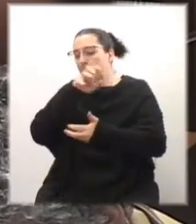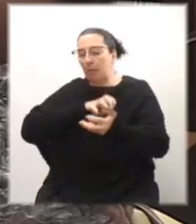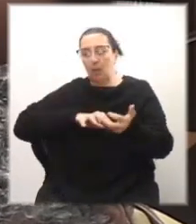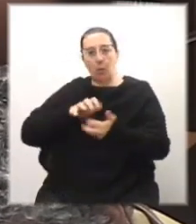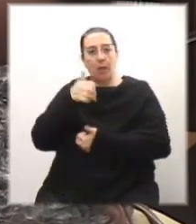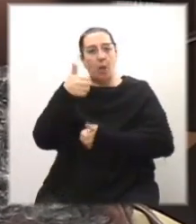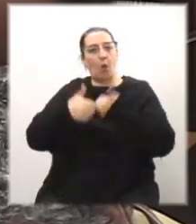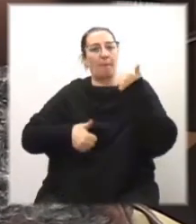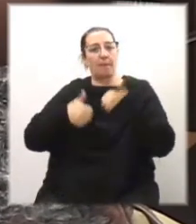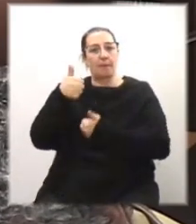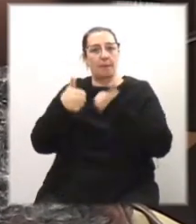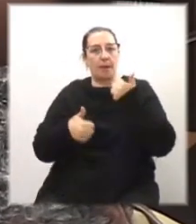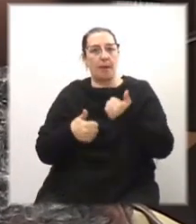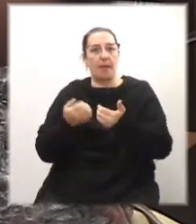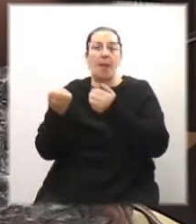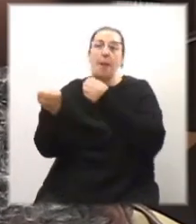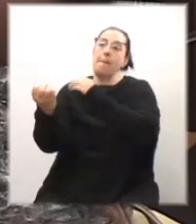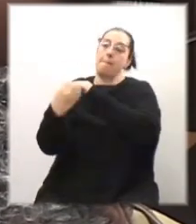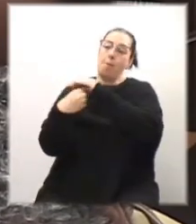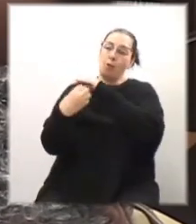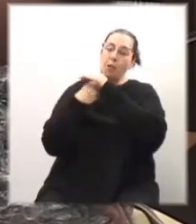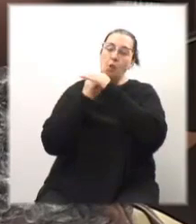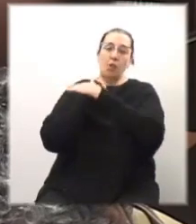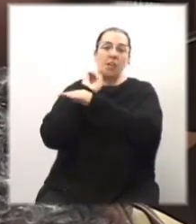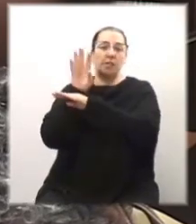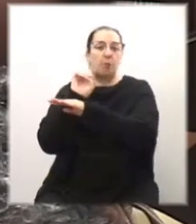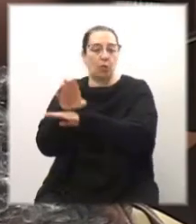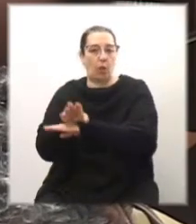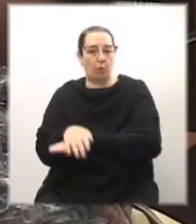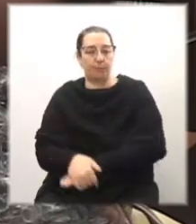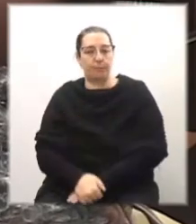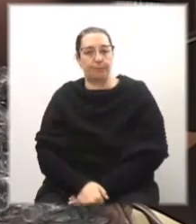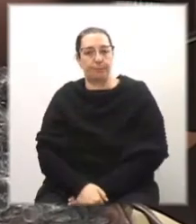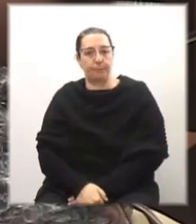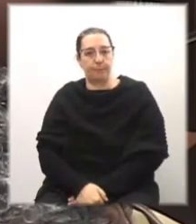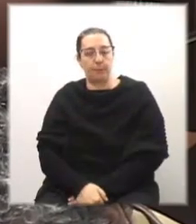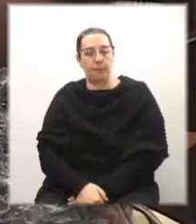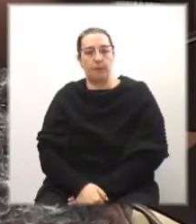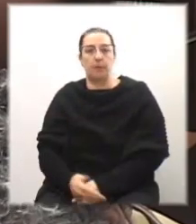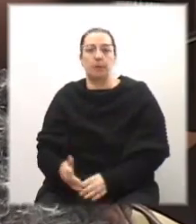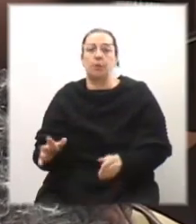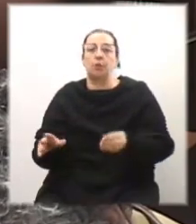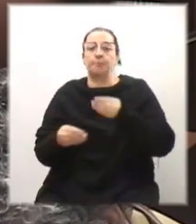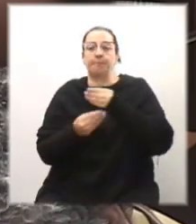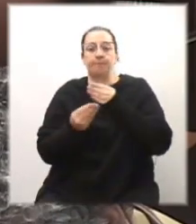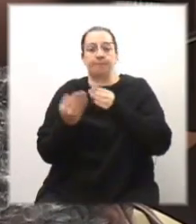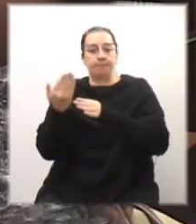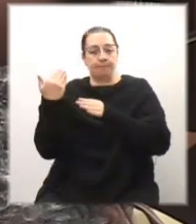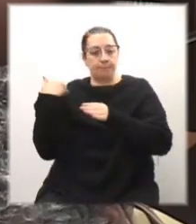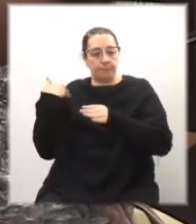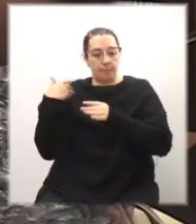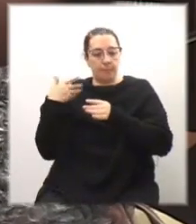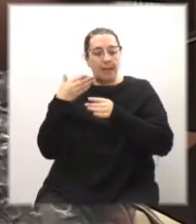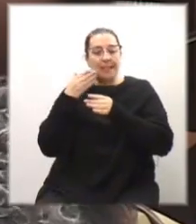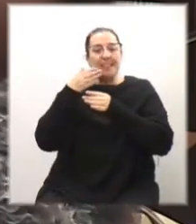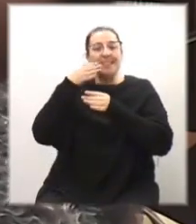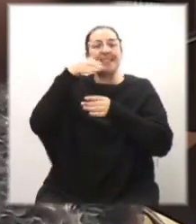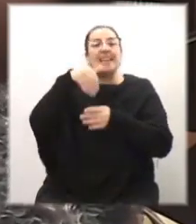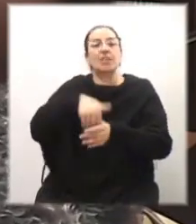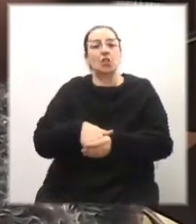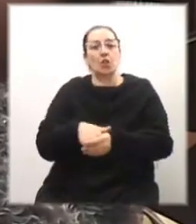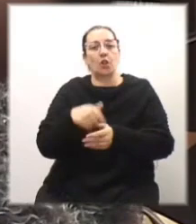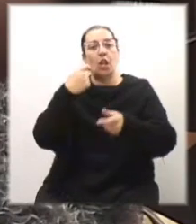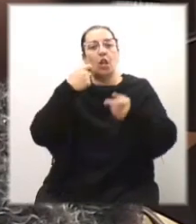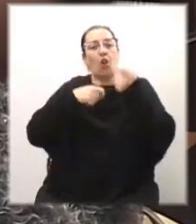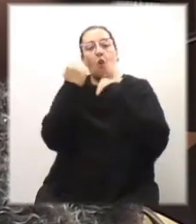sistema exportador e importador en su conjunto. Sumado a lo anterior, tenemos que la inserción económica